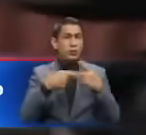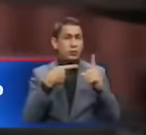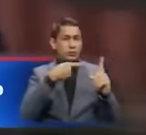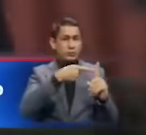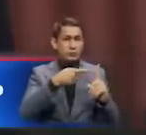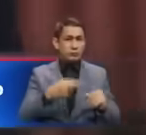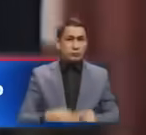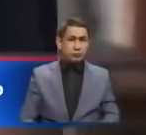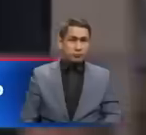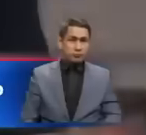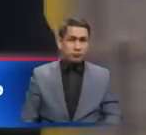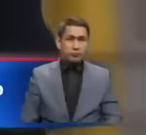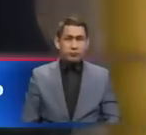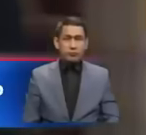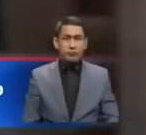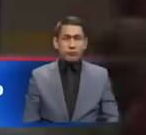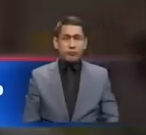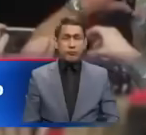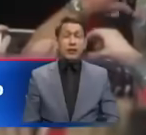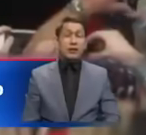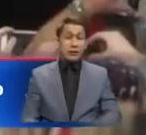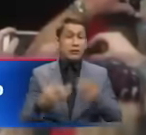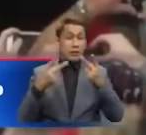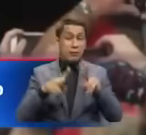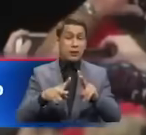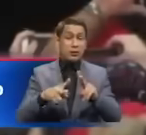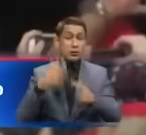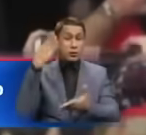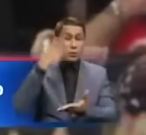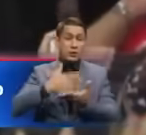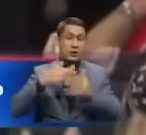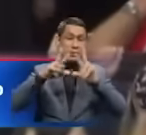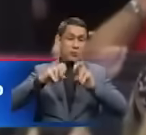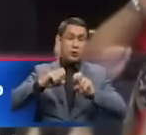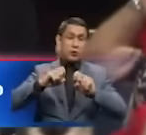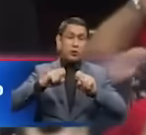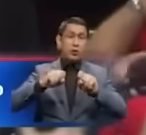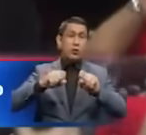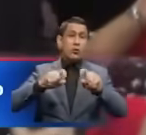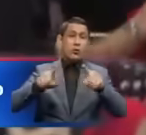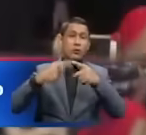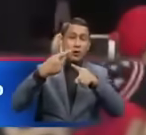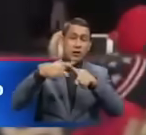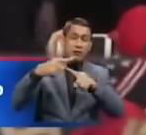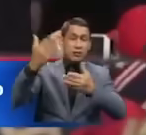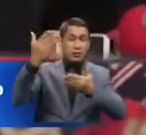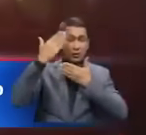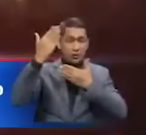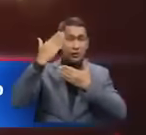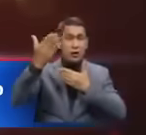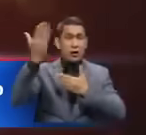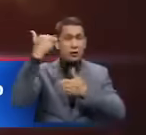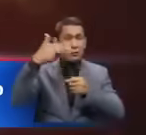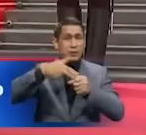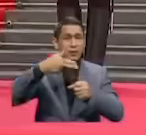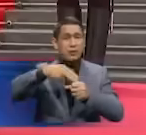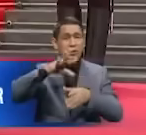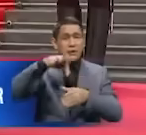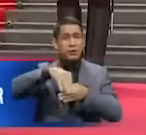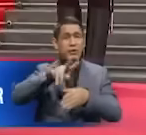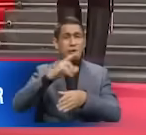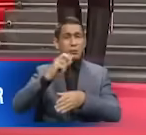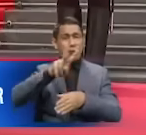Donald Trump y otros imputados que están encausados por interferir en el proceso electoral del 2020.